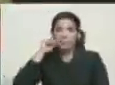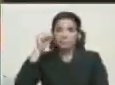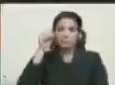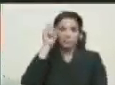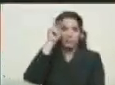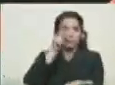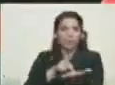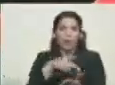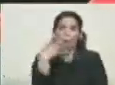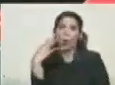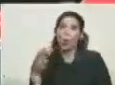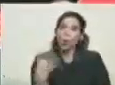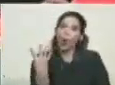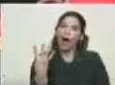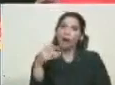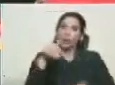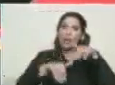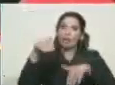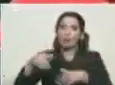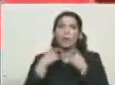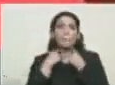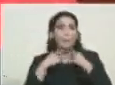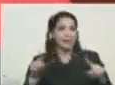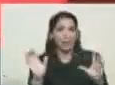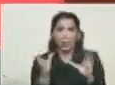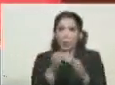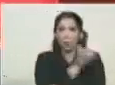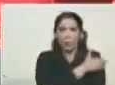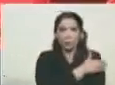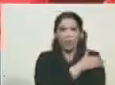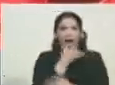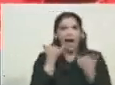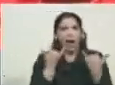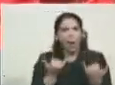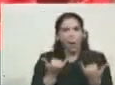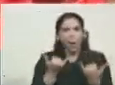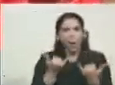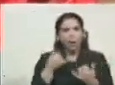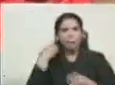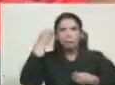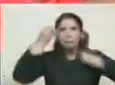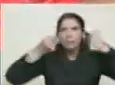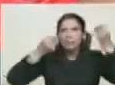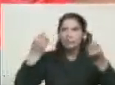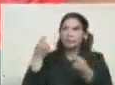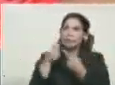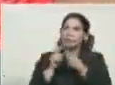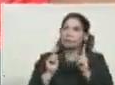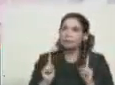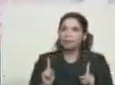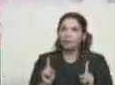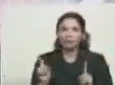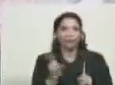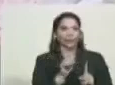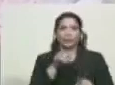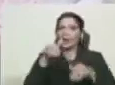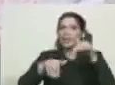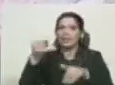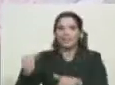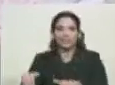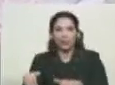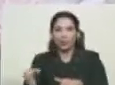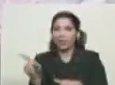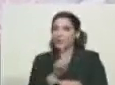4 elecciones las que las perdieron. Comienzan a pensar distinto. Y dicen, por elecciones no lo vamos a sacar, hay que